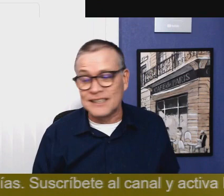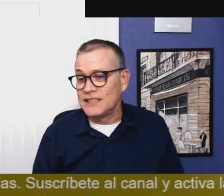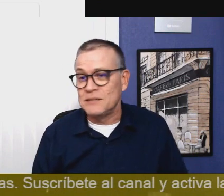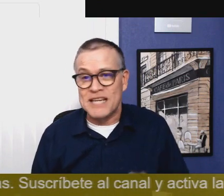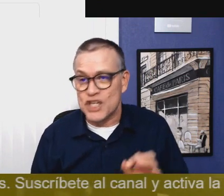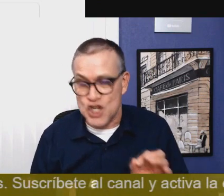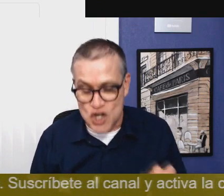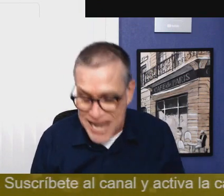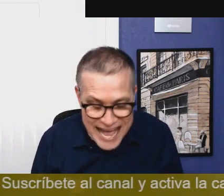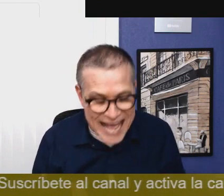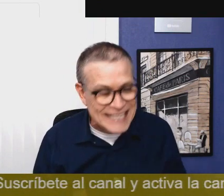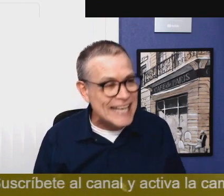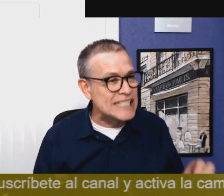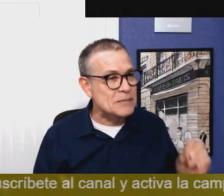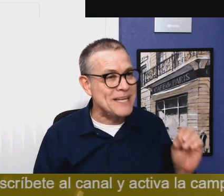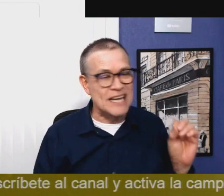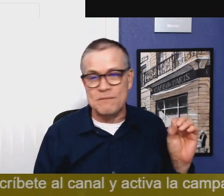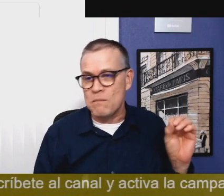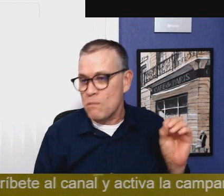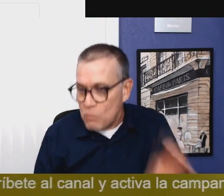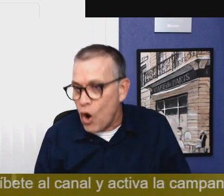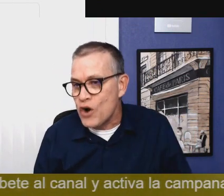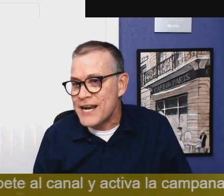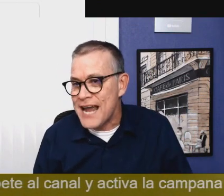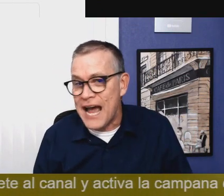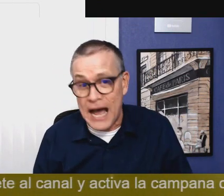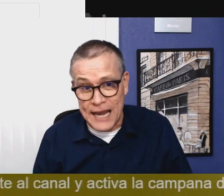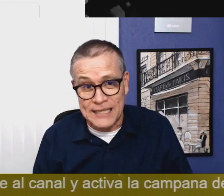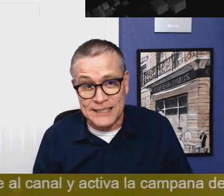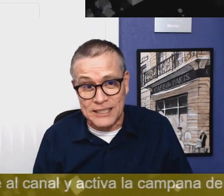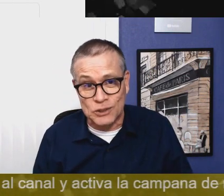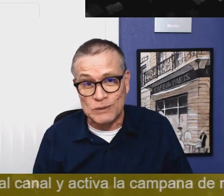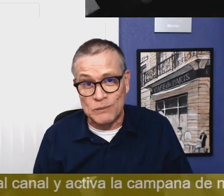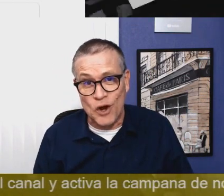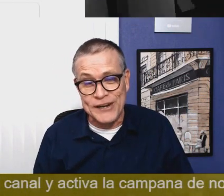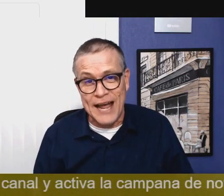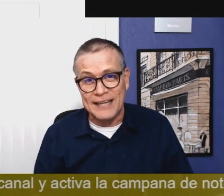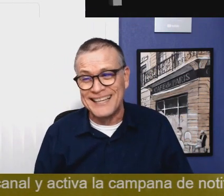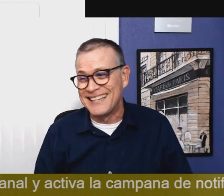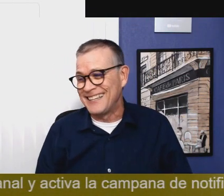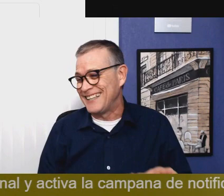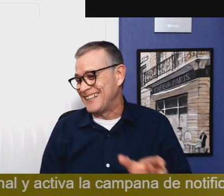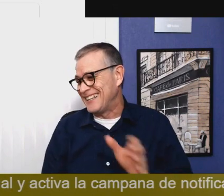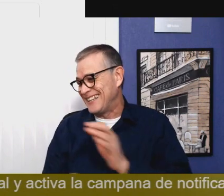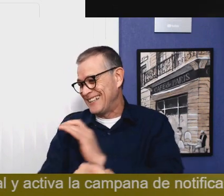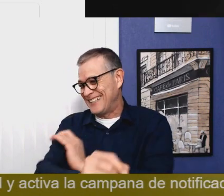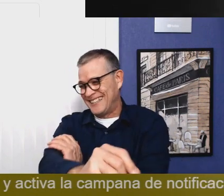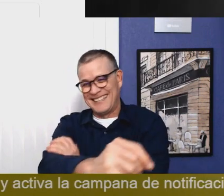tía Tatis es bien chulada, es bien mona, ahí está su mona.